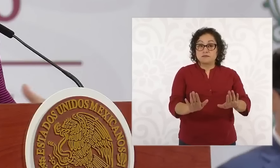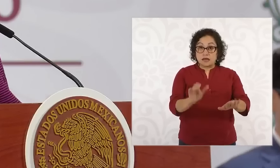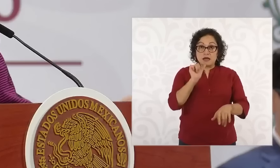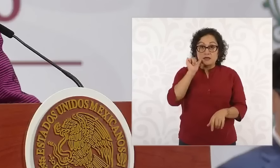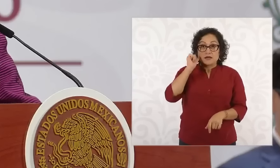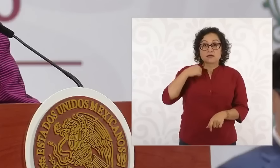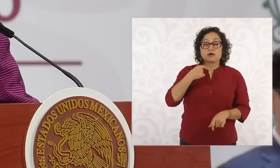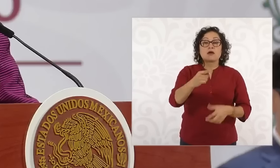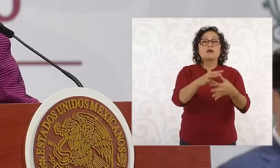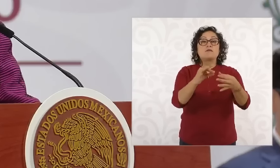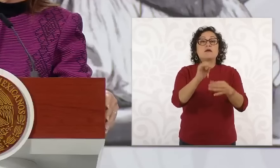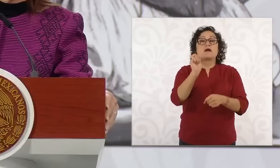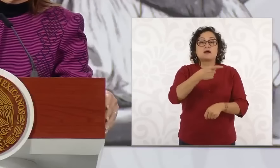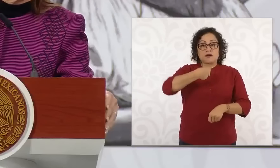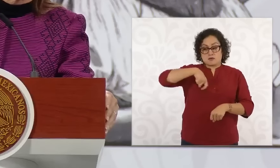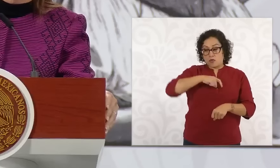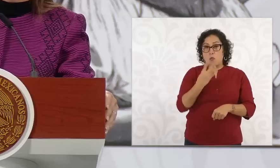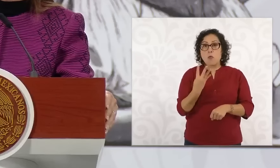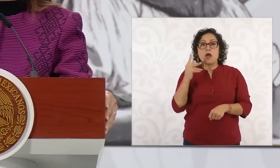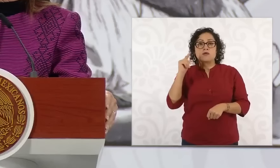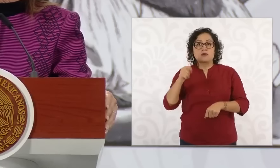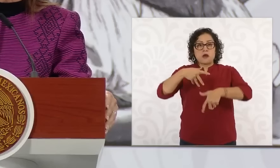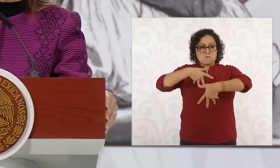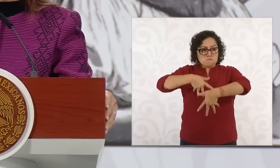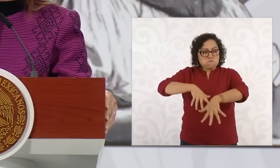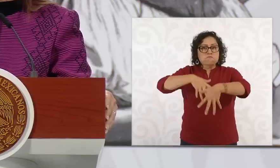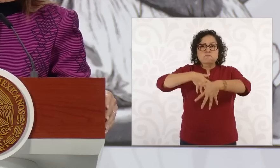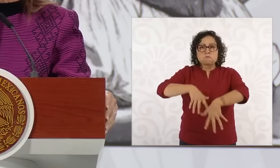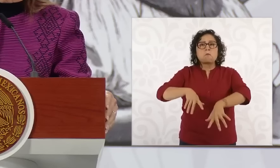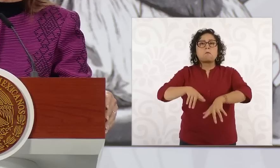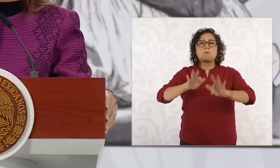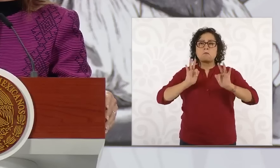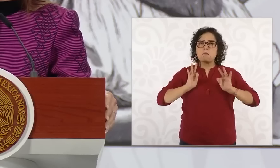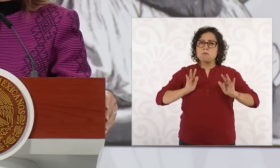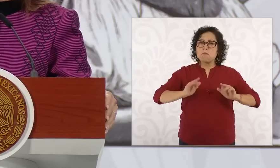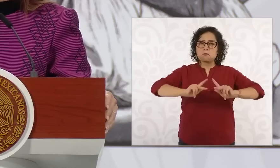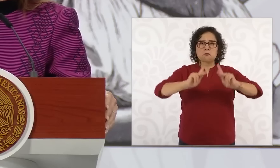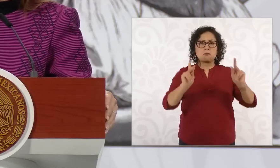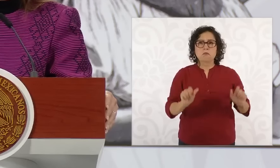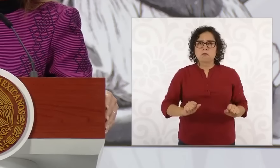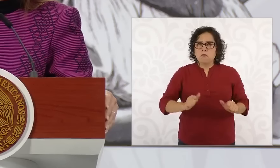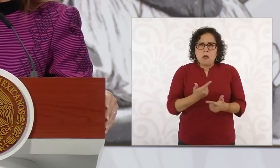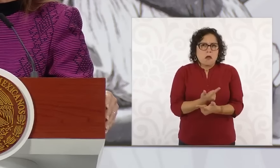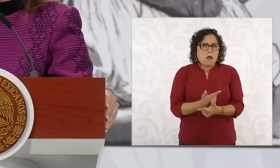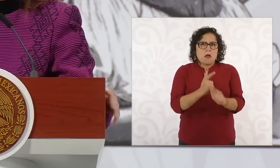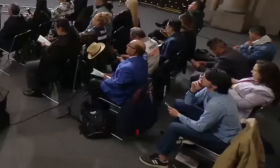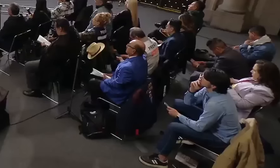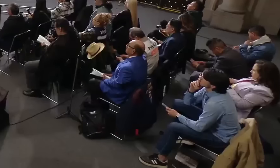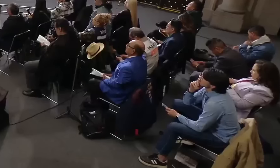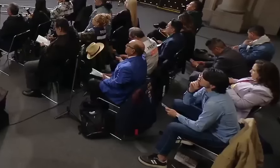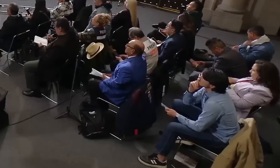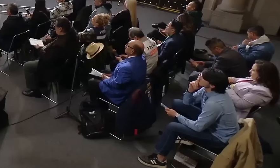siempre vamos a llamar. Aquí hay libertad de expresión, libertad de reunión, libertad de manifestación. Bueno, la libertad de